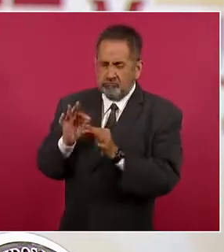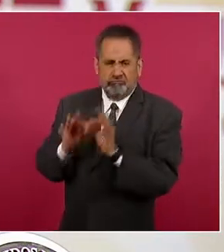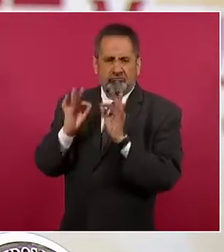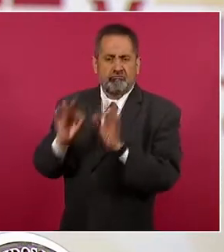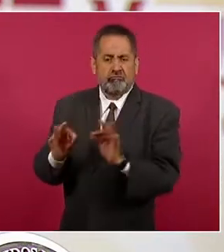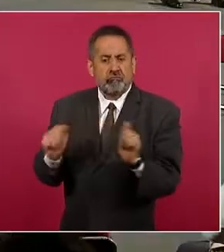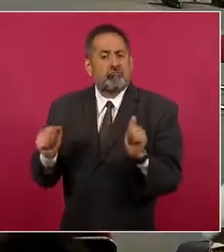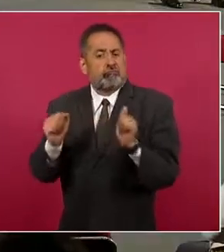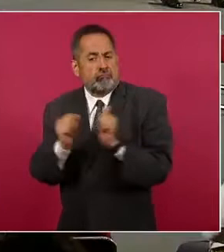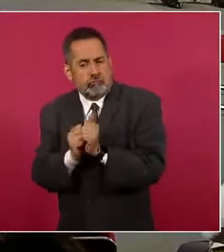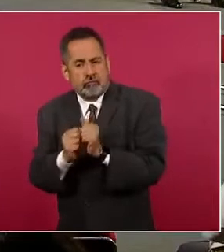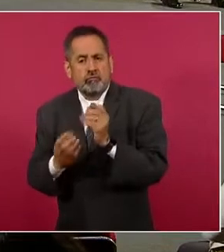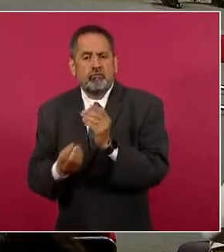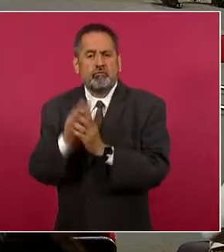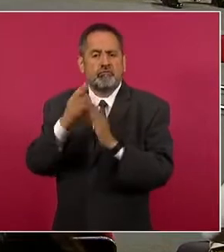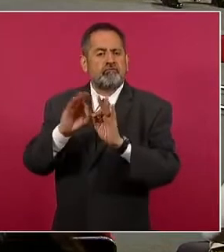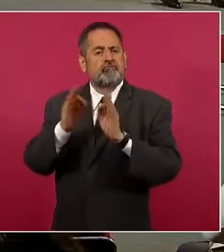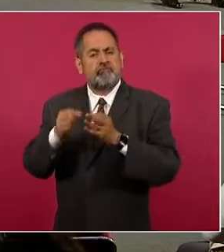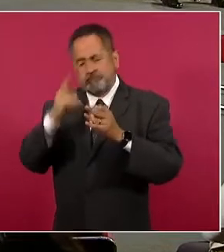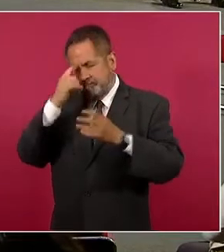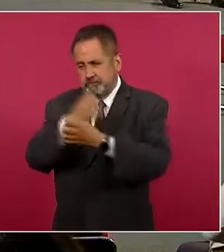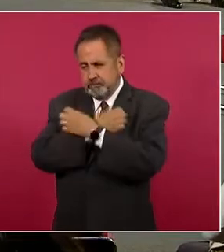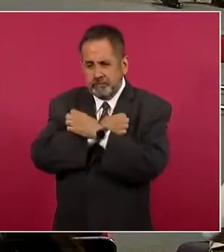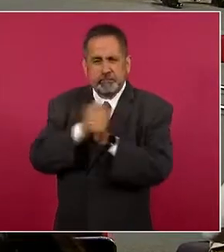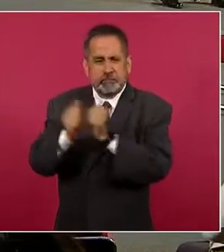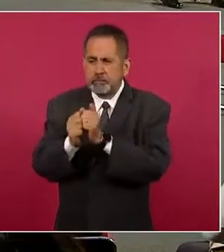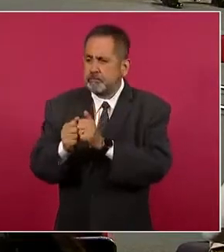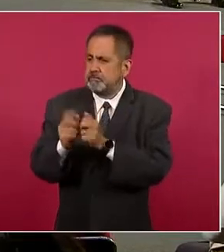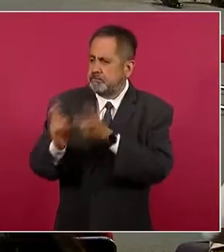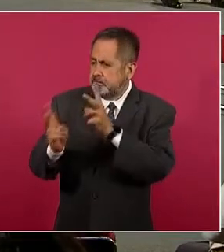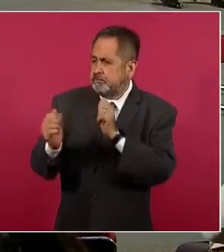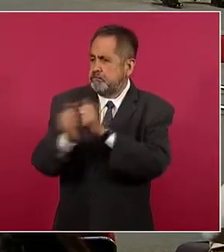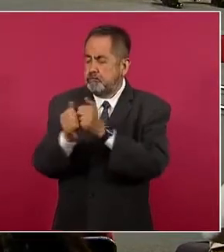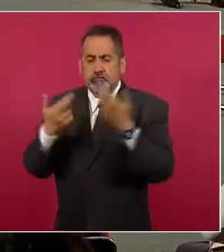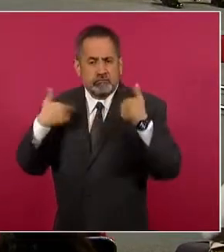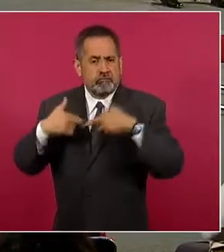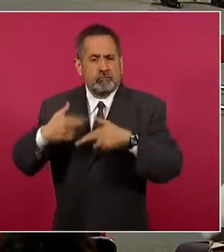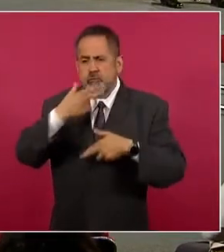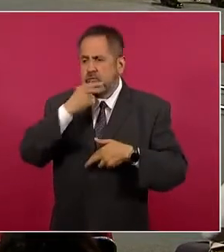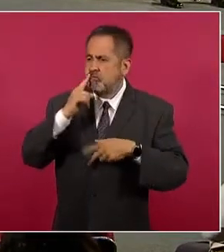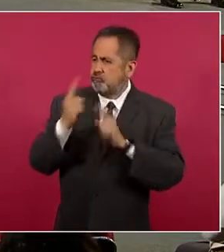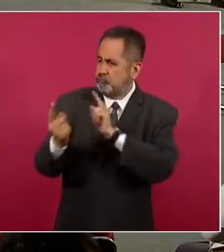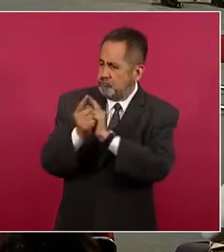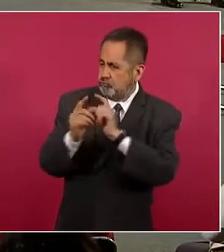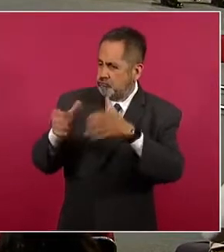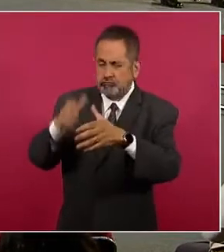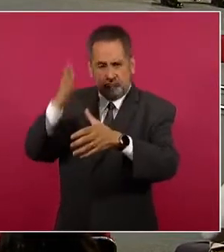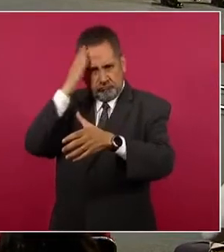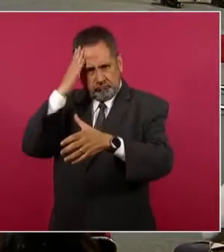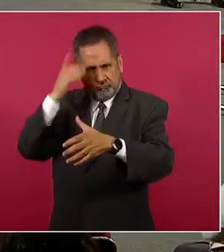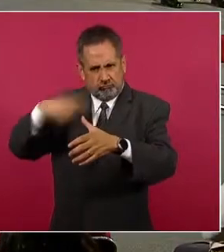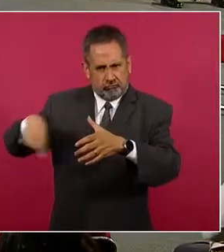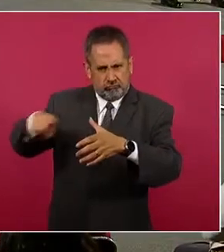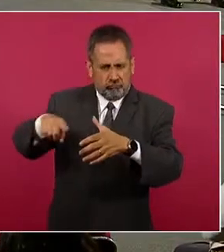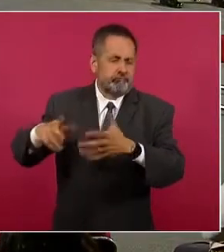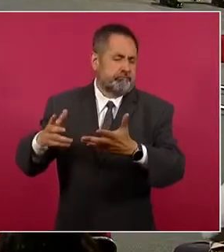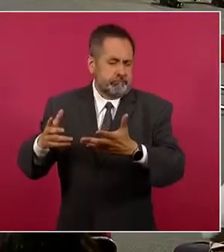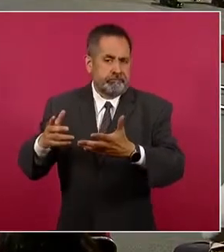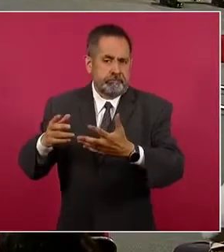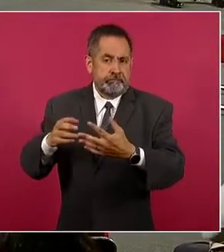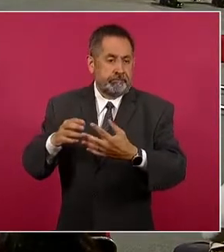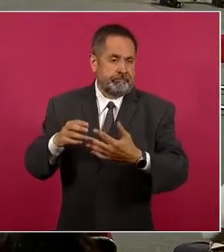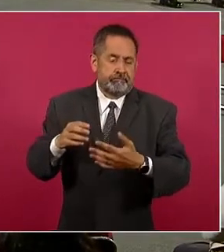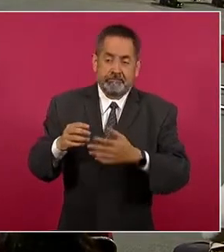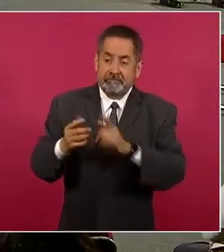acompaña con un nuevo modelo educativo que contemple a los maestros y maestras como líderes de su comunidad, la Cuarta Transformación no